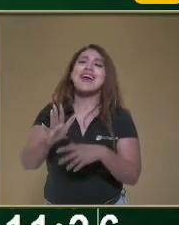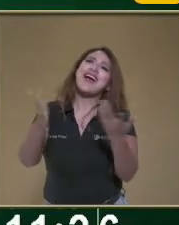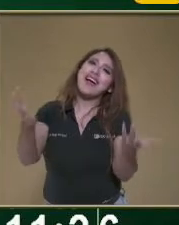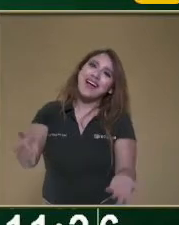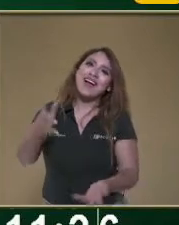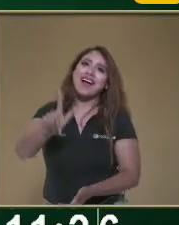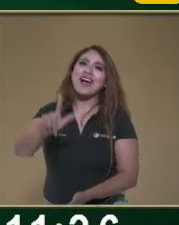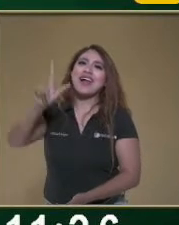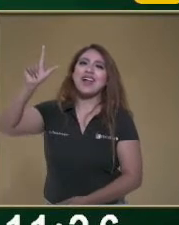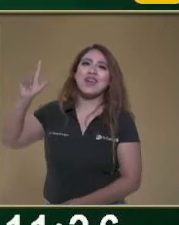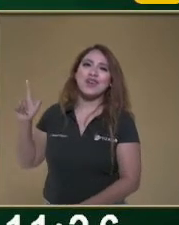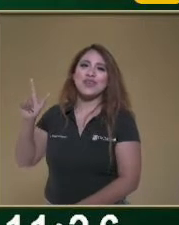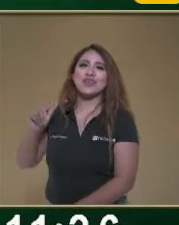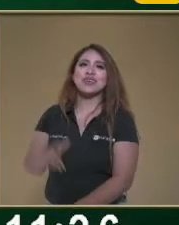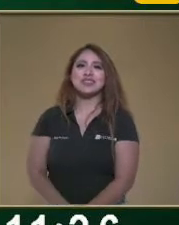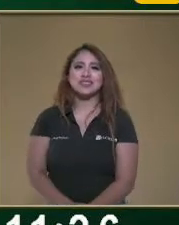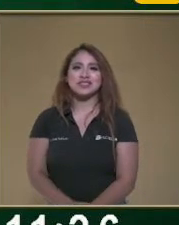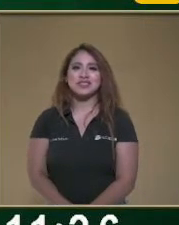Ana.